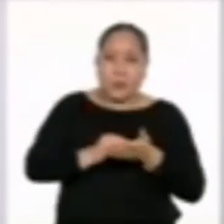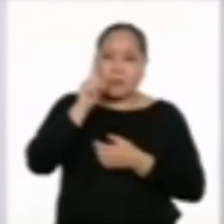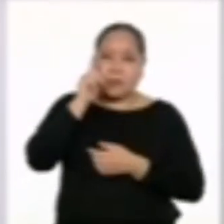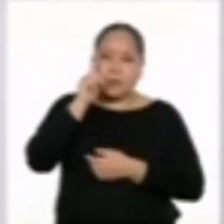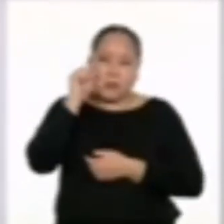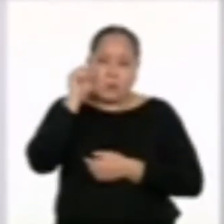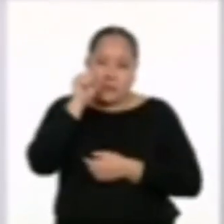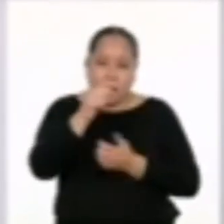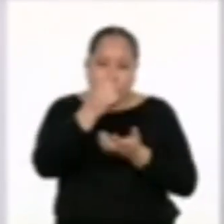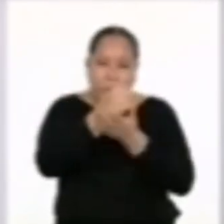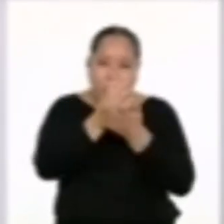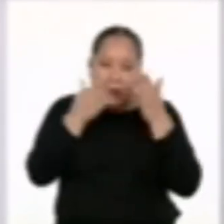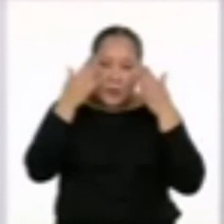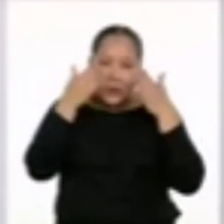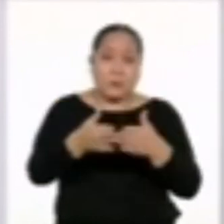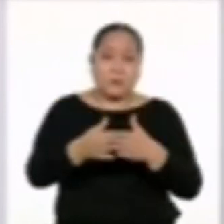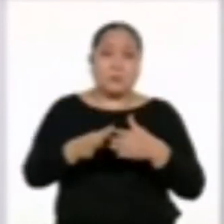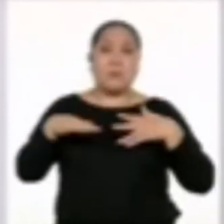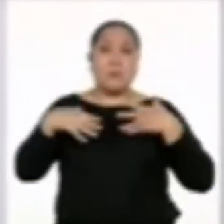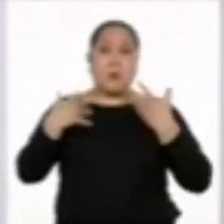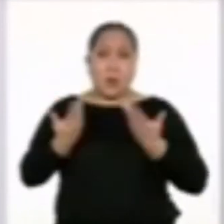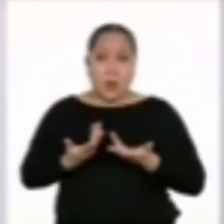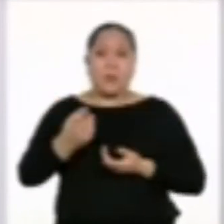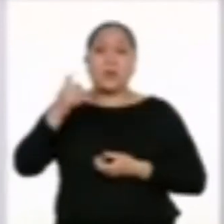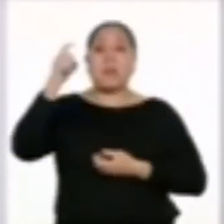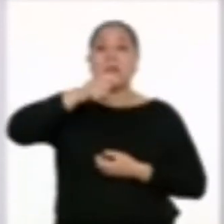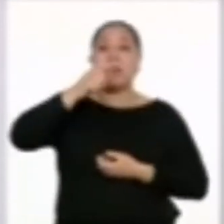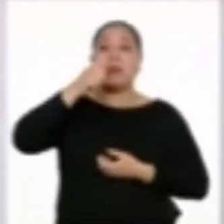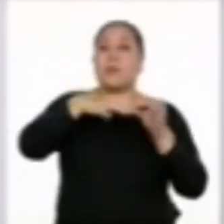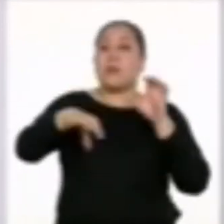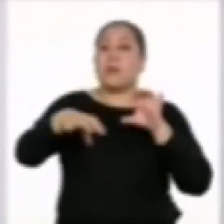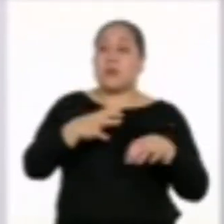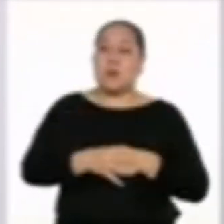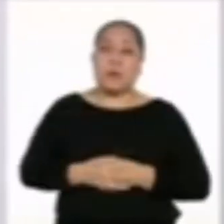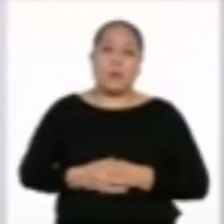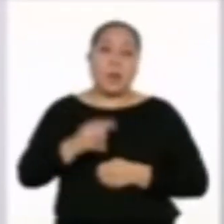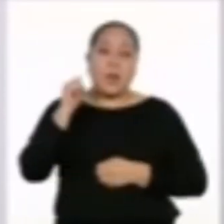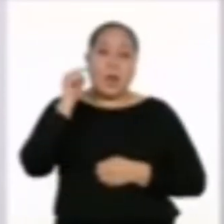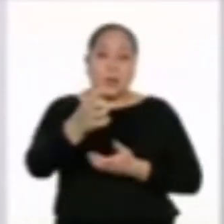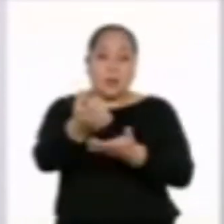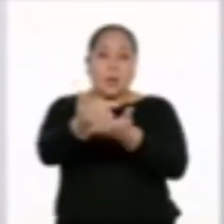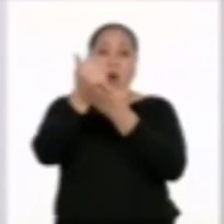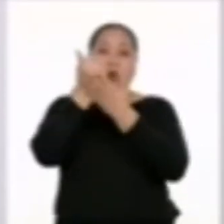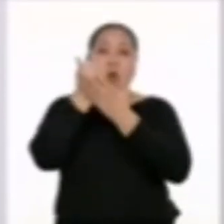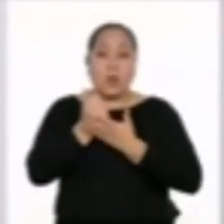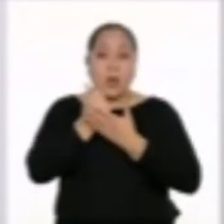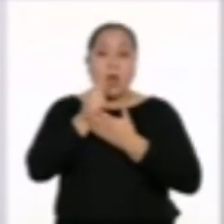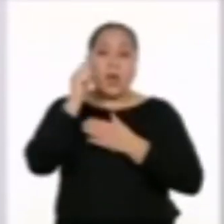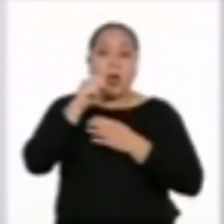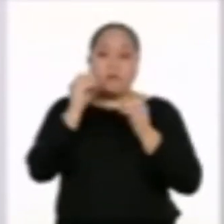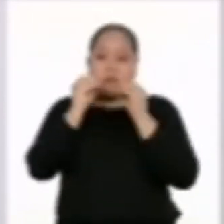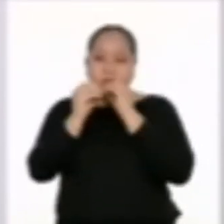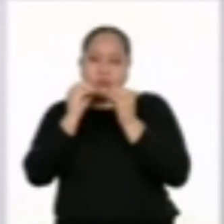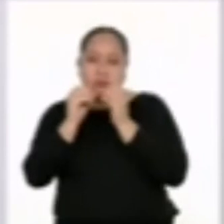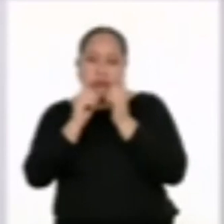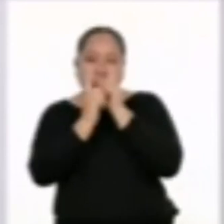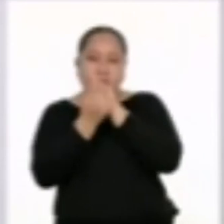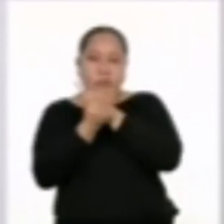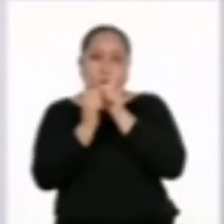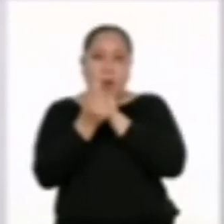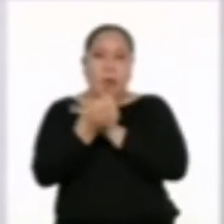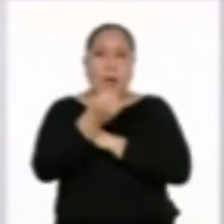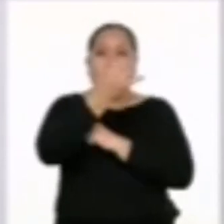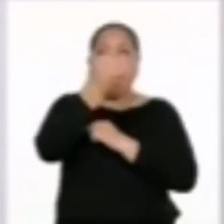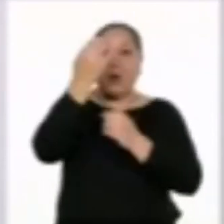en un punto en específico, podemos y debemos hacerlo. Esto nos ayudará a reformular